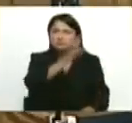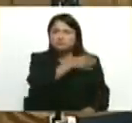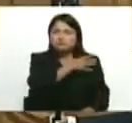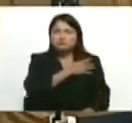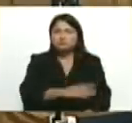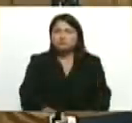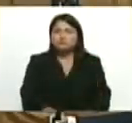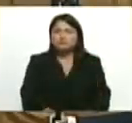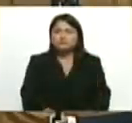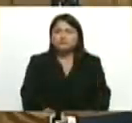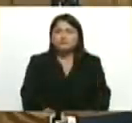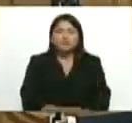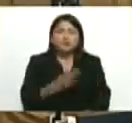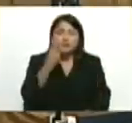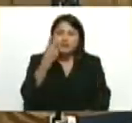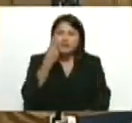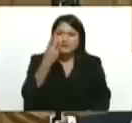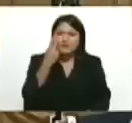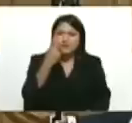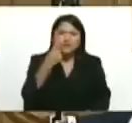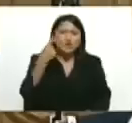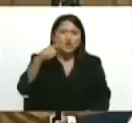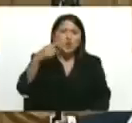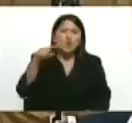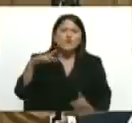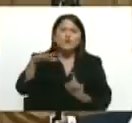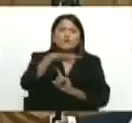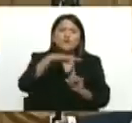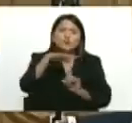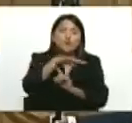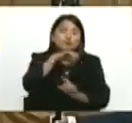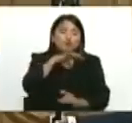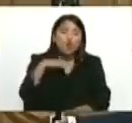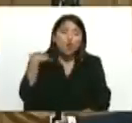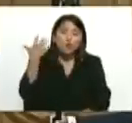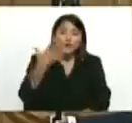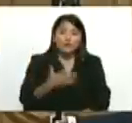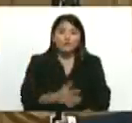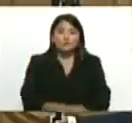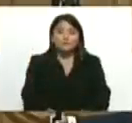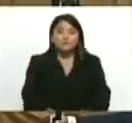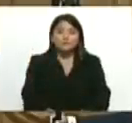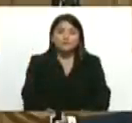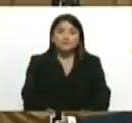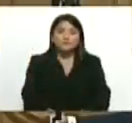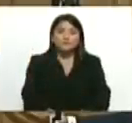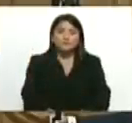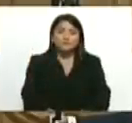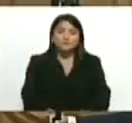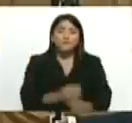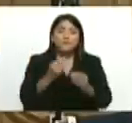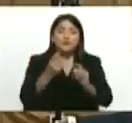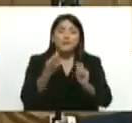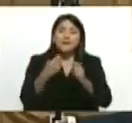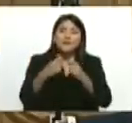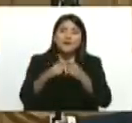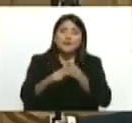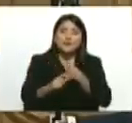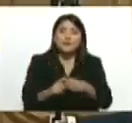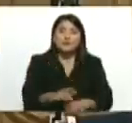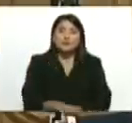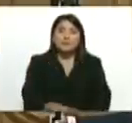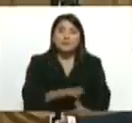ningún proceso de asimilación, o como quieran llamarlo ellos, para tratar de enmascarar la